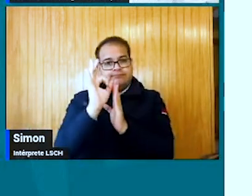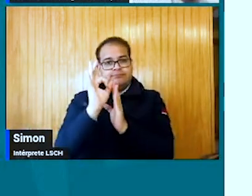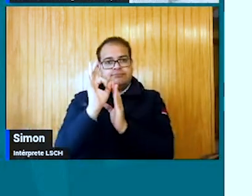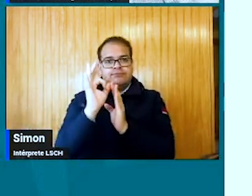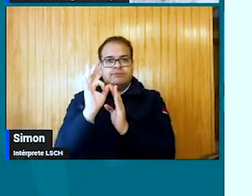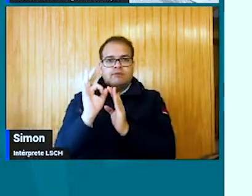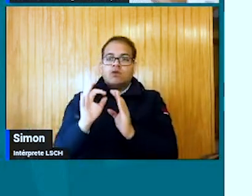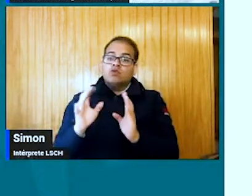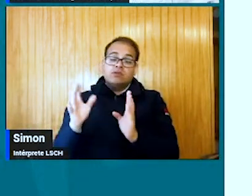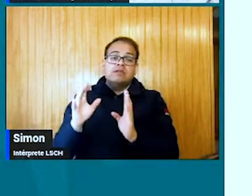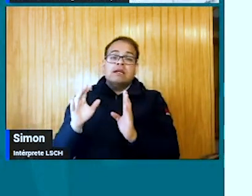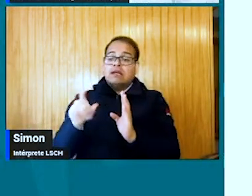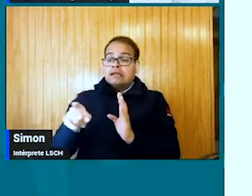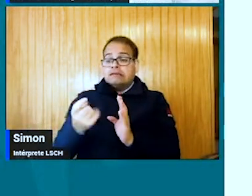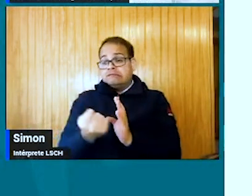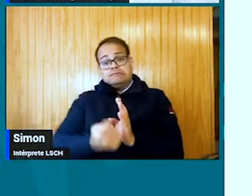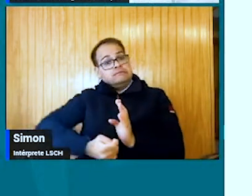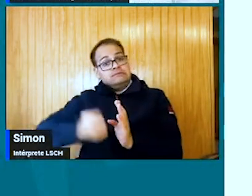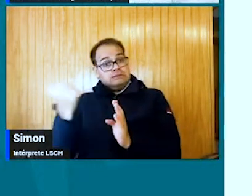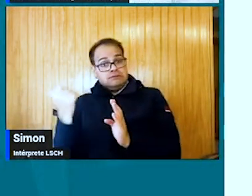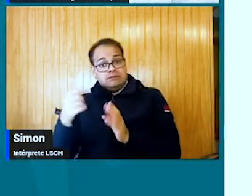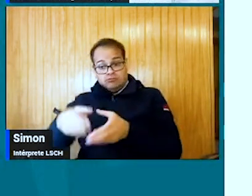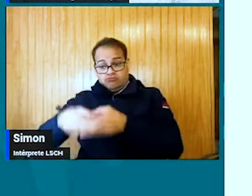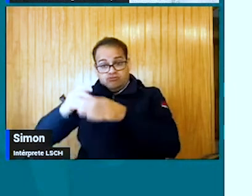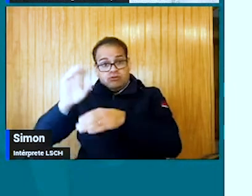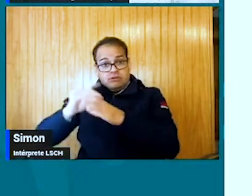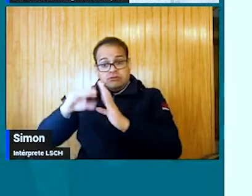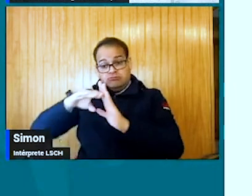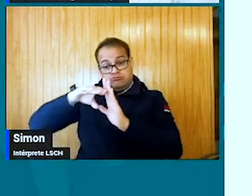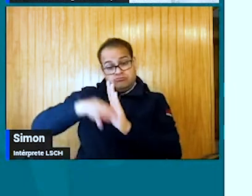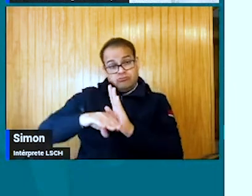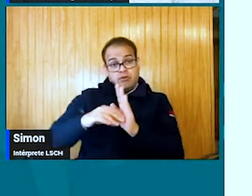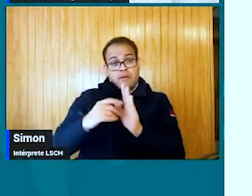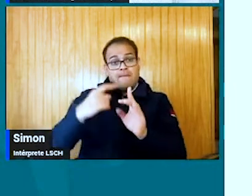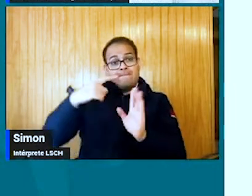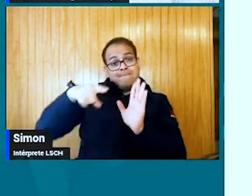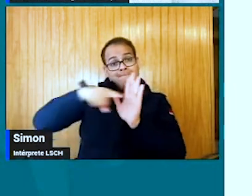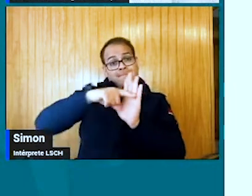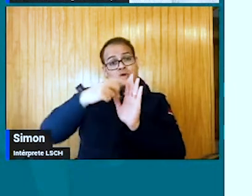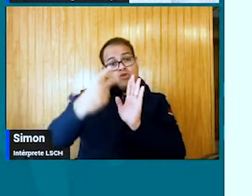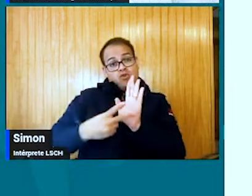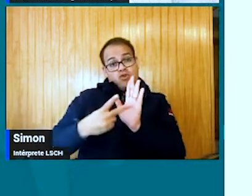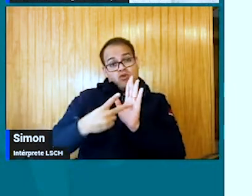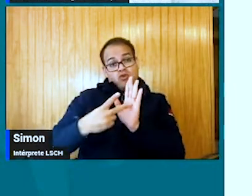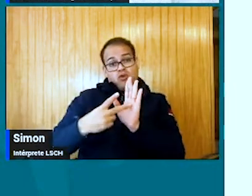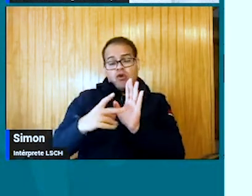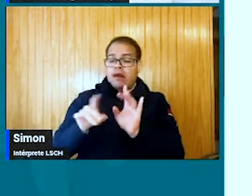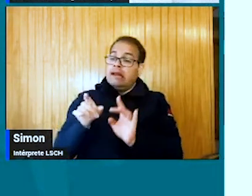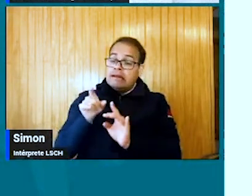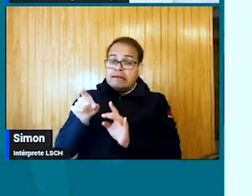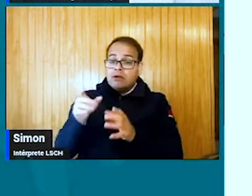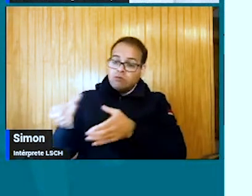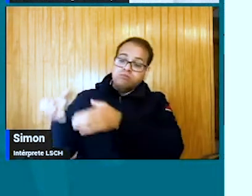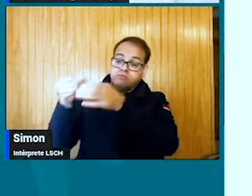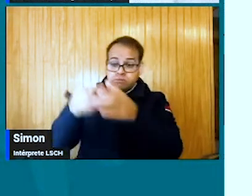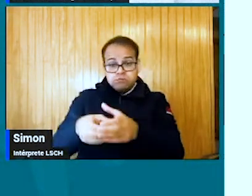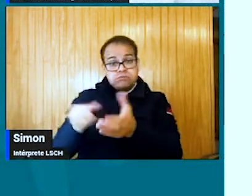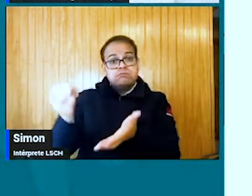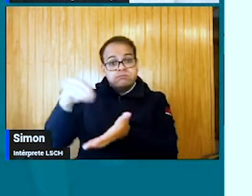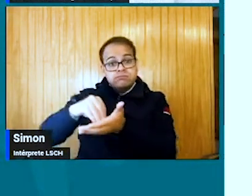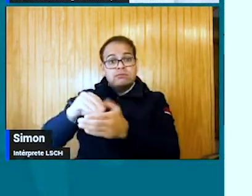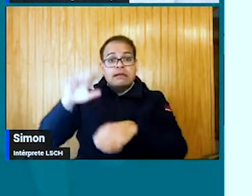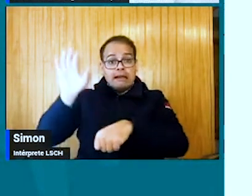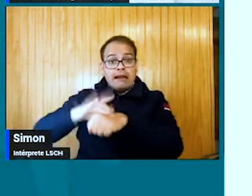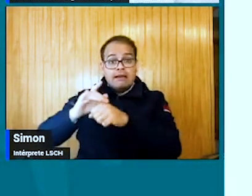calefactor central debiésemos estar cubriendo una helada de menos 2 y con calefactor central hasta menos 4 grados.